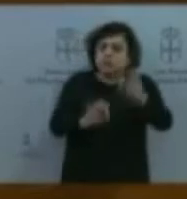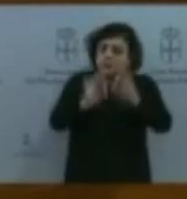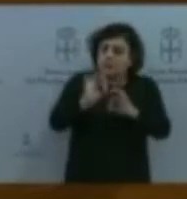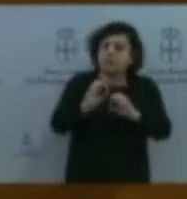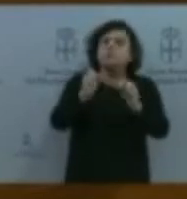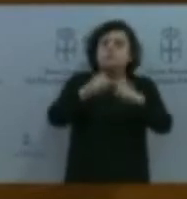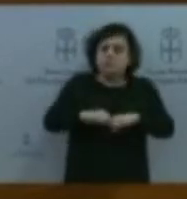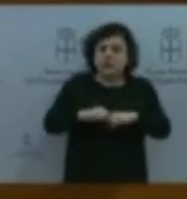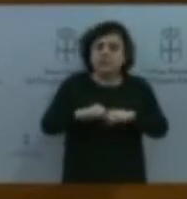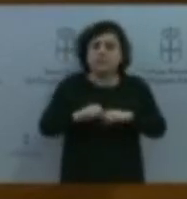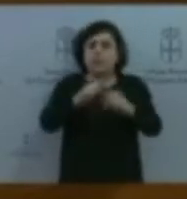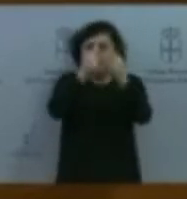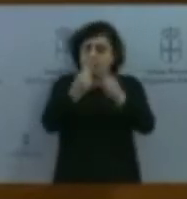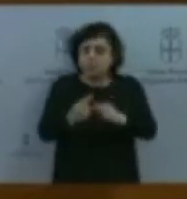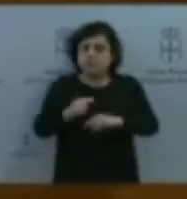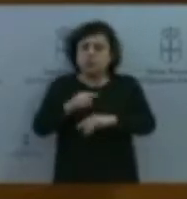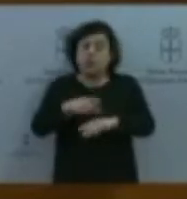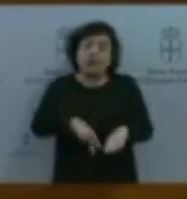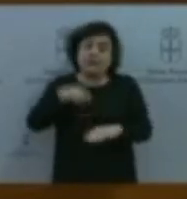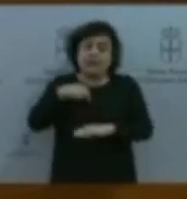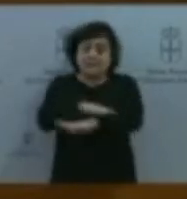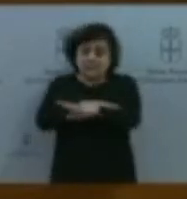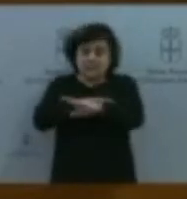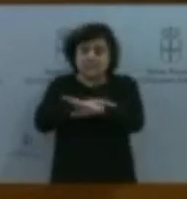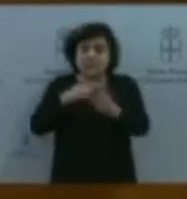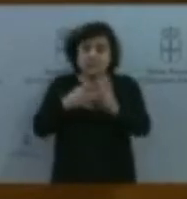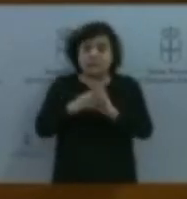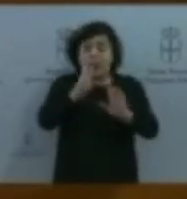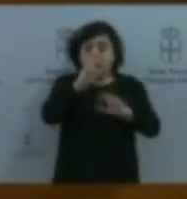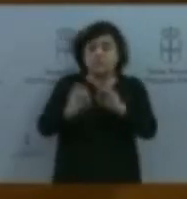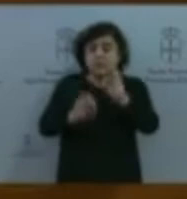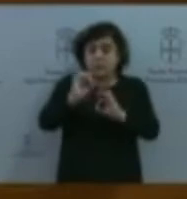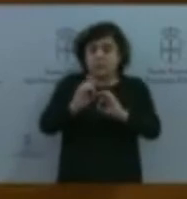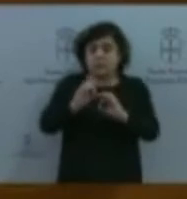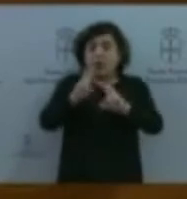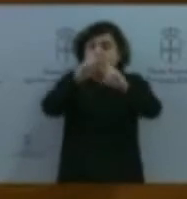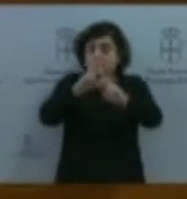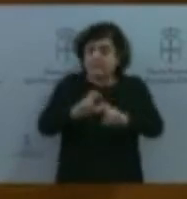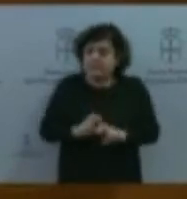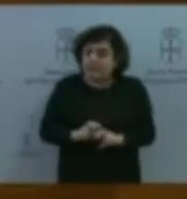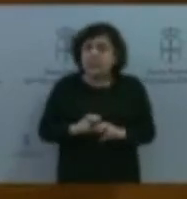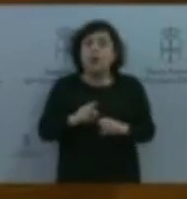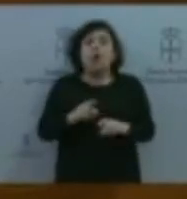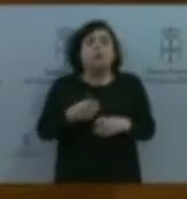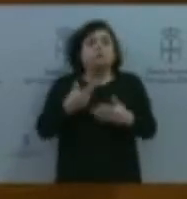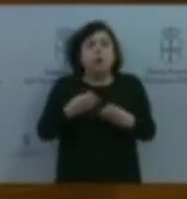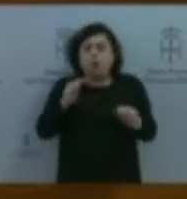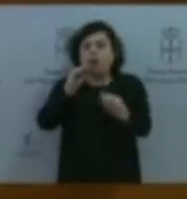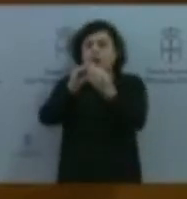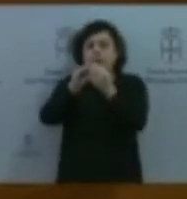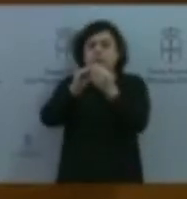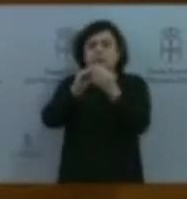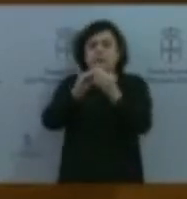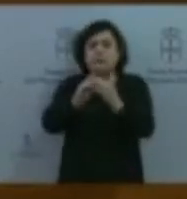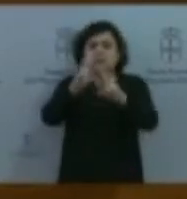80% en investigación. Y compartimos en regeneración democrática, pues por supuesto, su propuesta de puesta en marcha del Consejo de Transparencia.